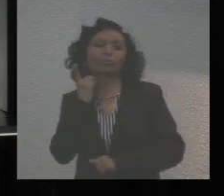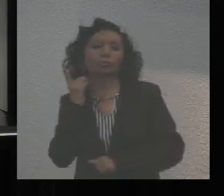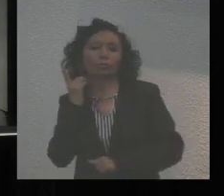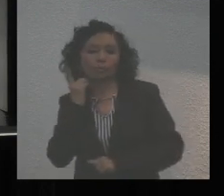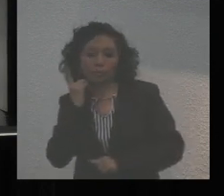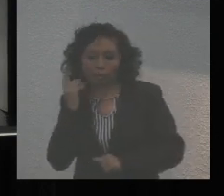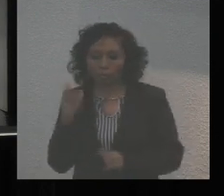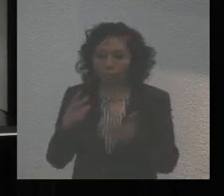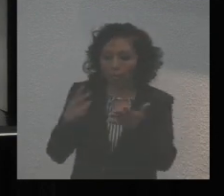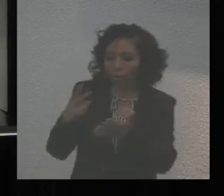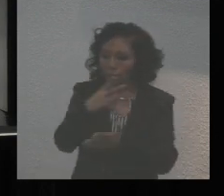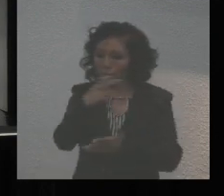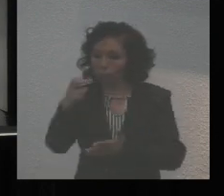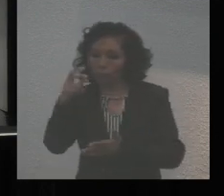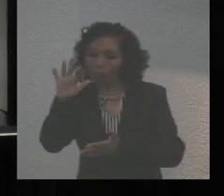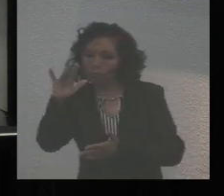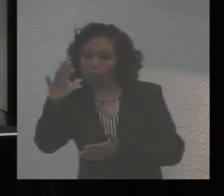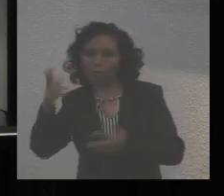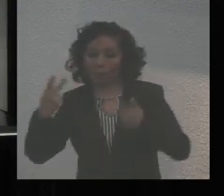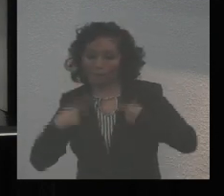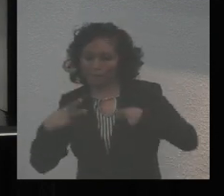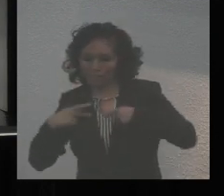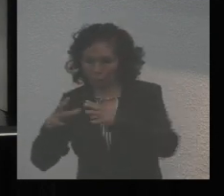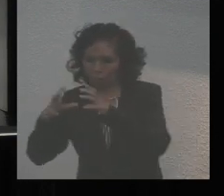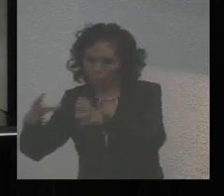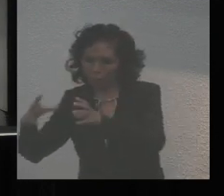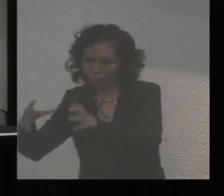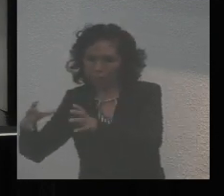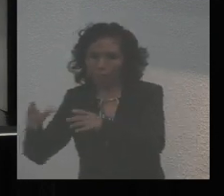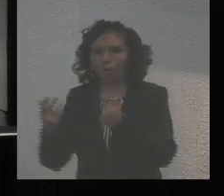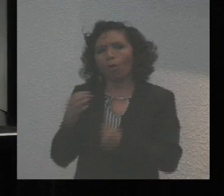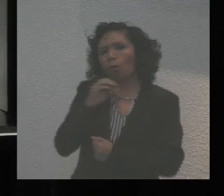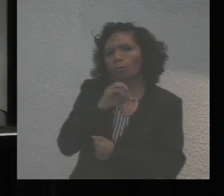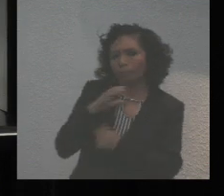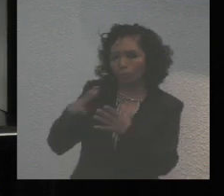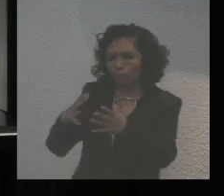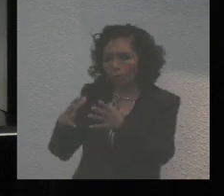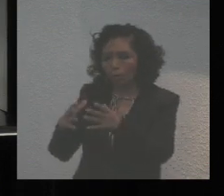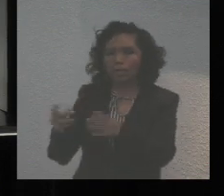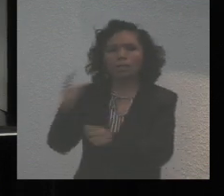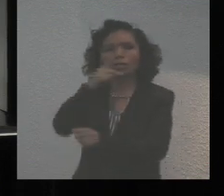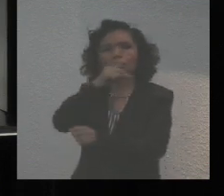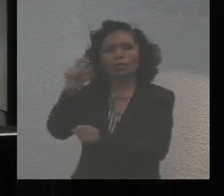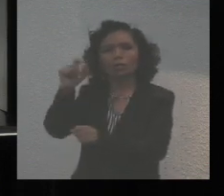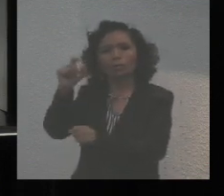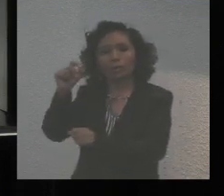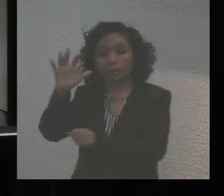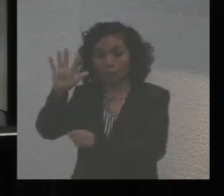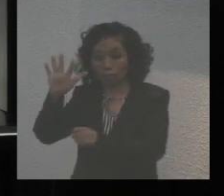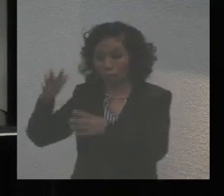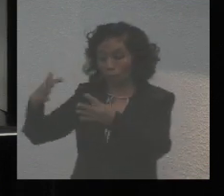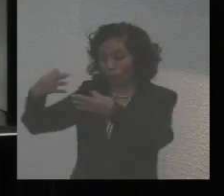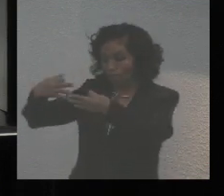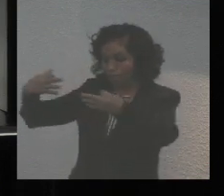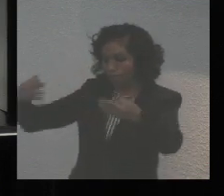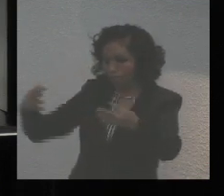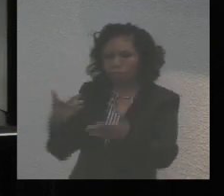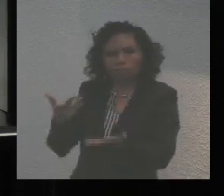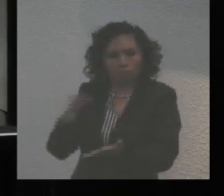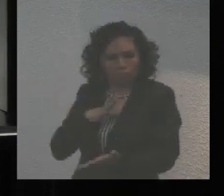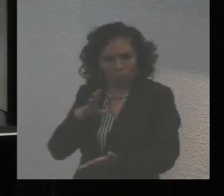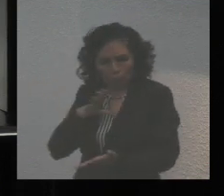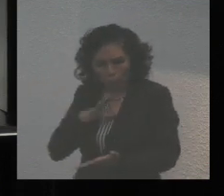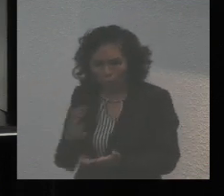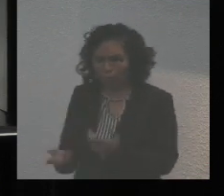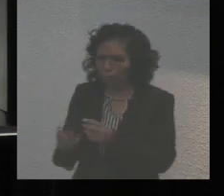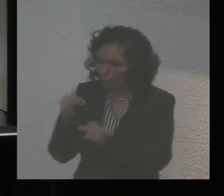cada 250 mil habitantes o por una fracción que pase de 125 mil, teniendo en cuenta el censo